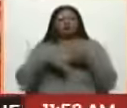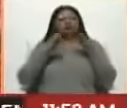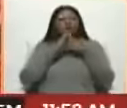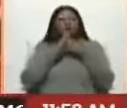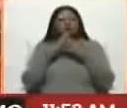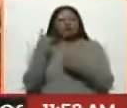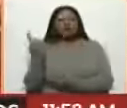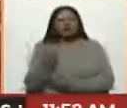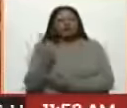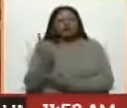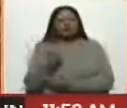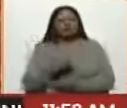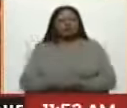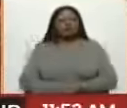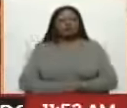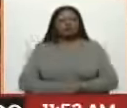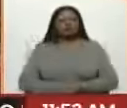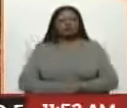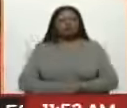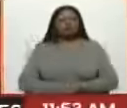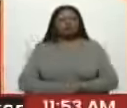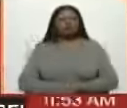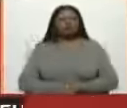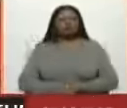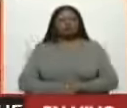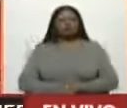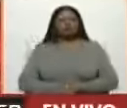solos, buena parte de ellos,